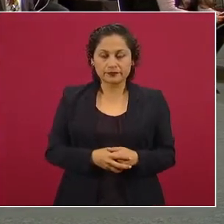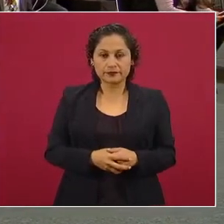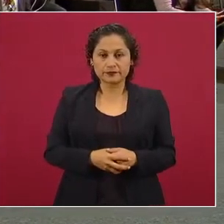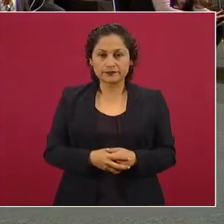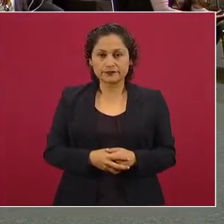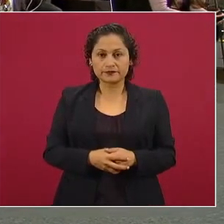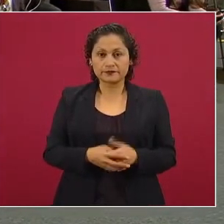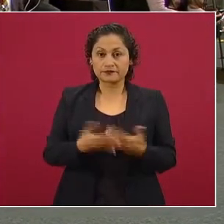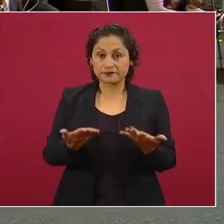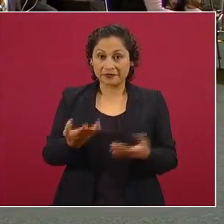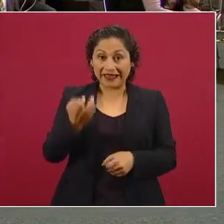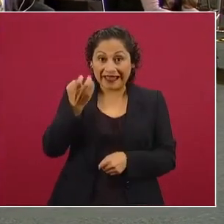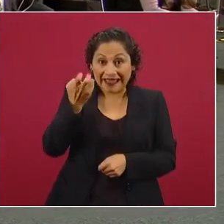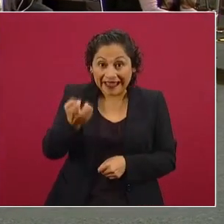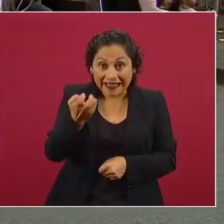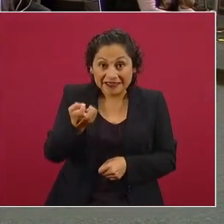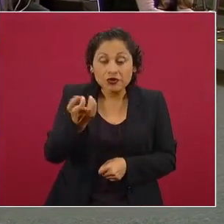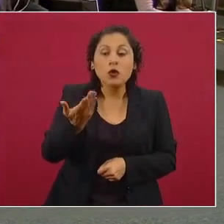Ese era el periodismo.